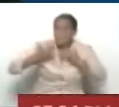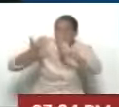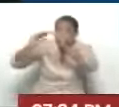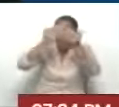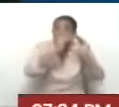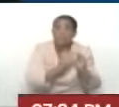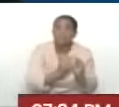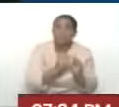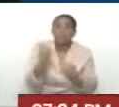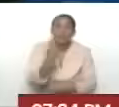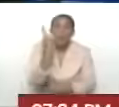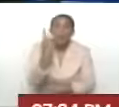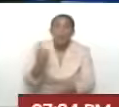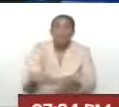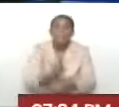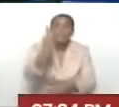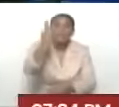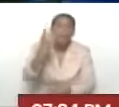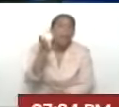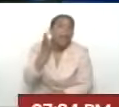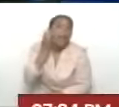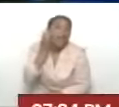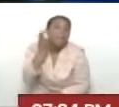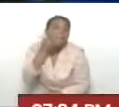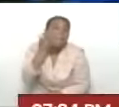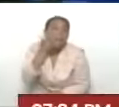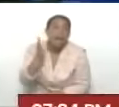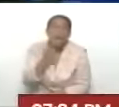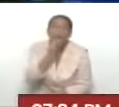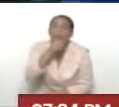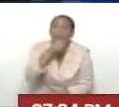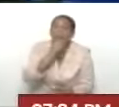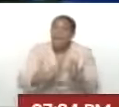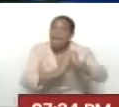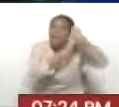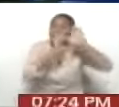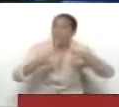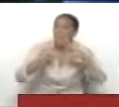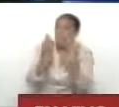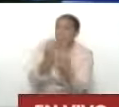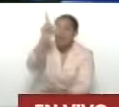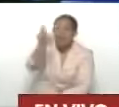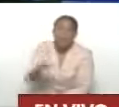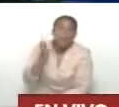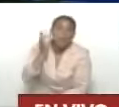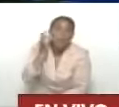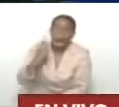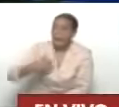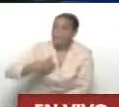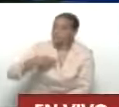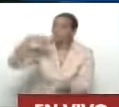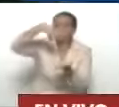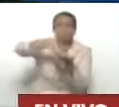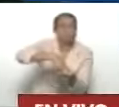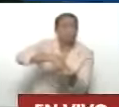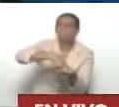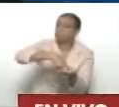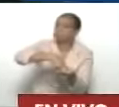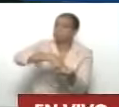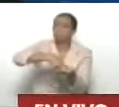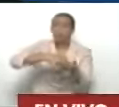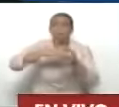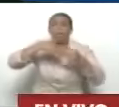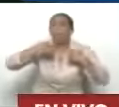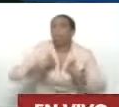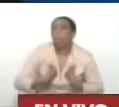sobre todo las madres, las abuelas, las jefas de familia. Dijeron, aquí no nos vamos a rendir,